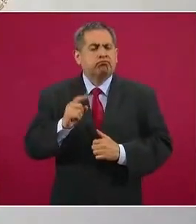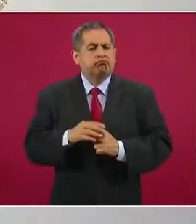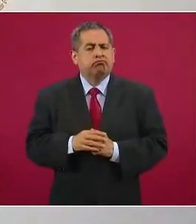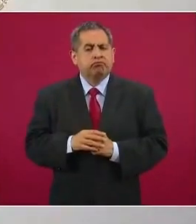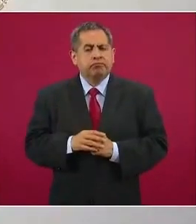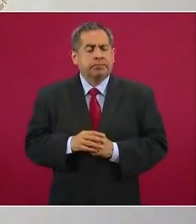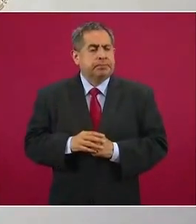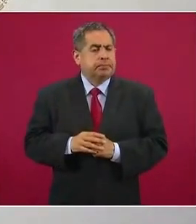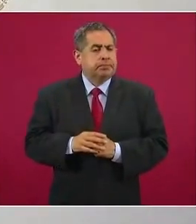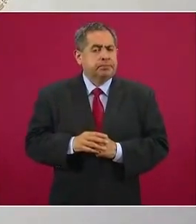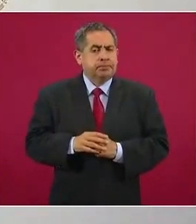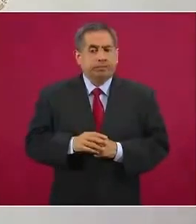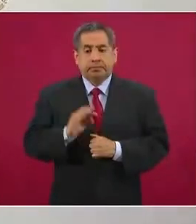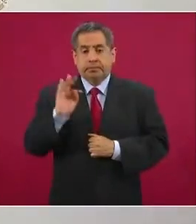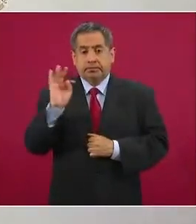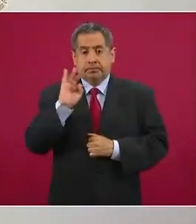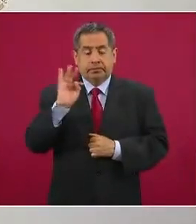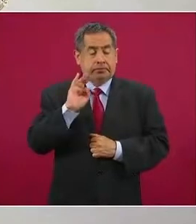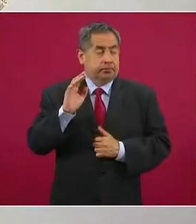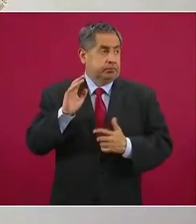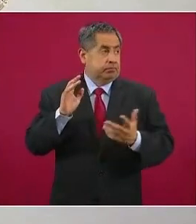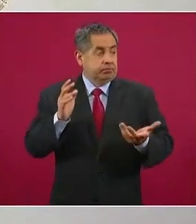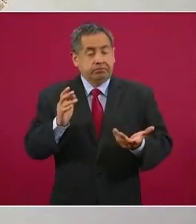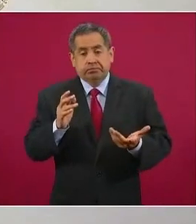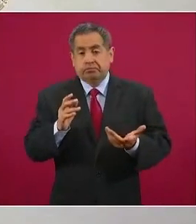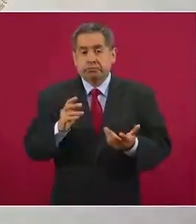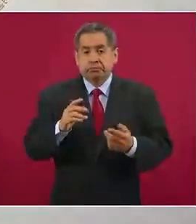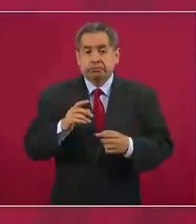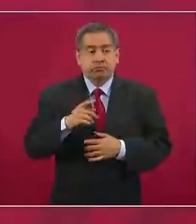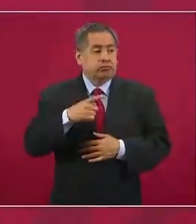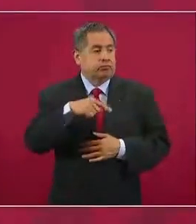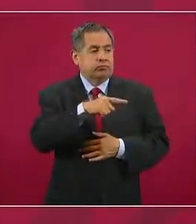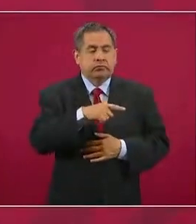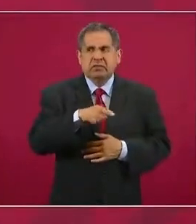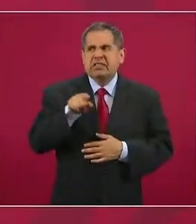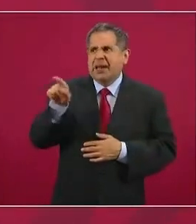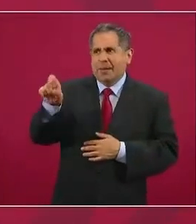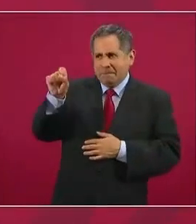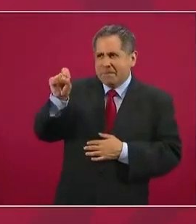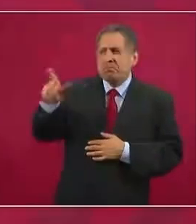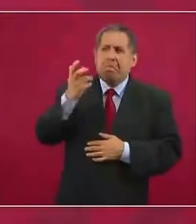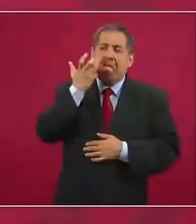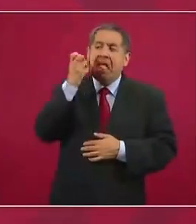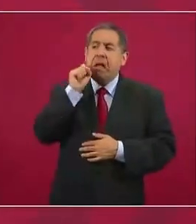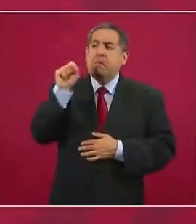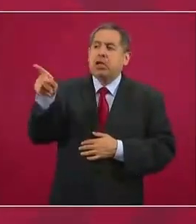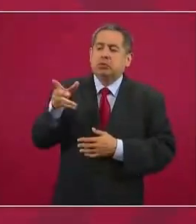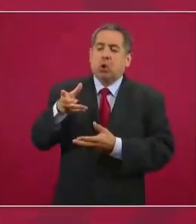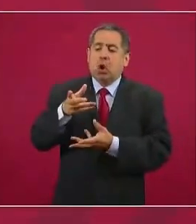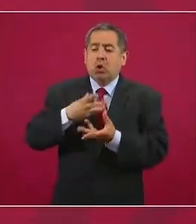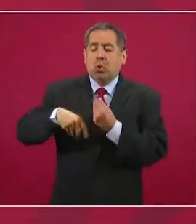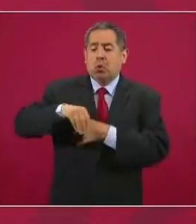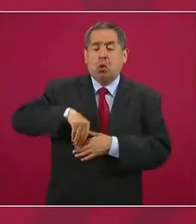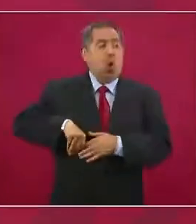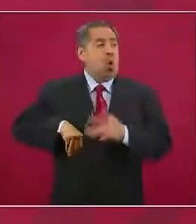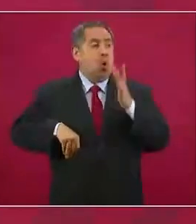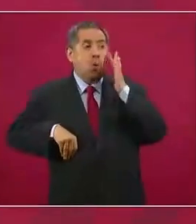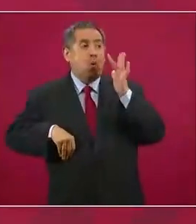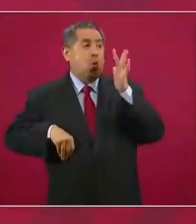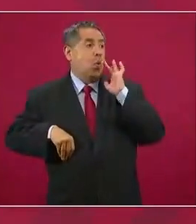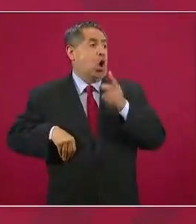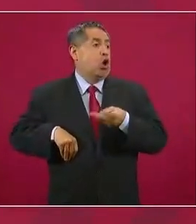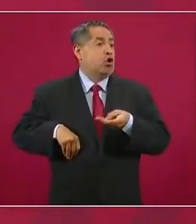si alguien está sosteniendo de que fue un autorrobo o que atribuyen que